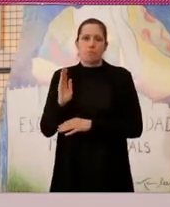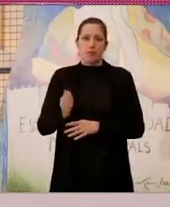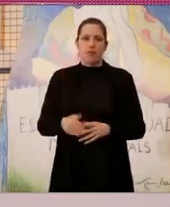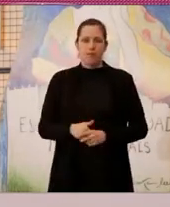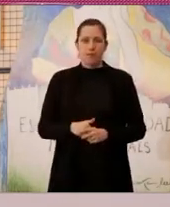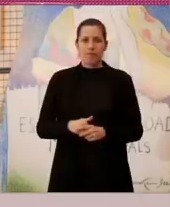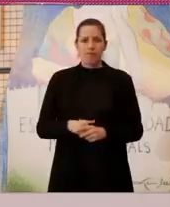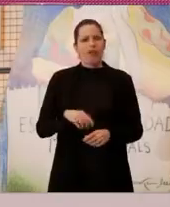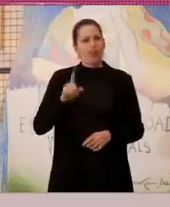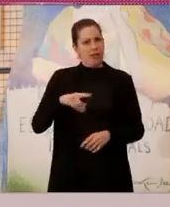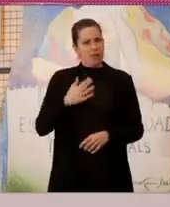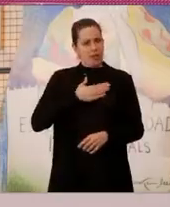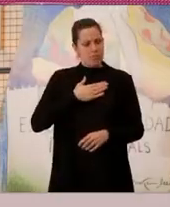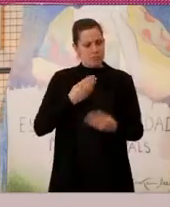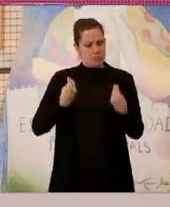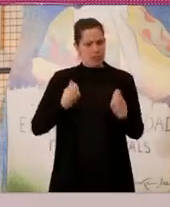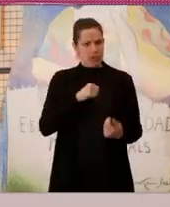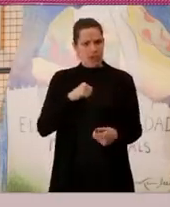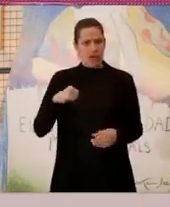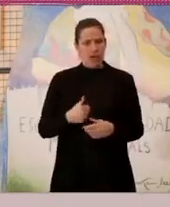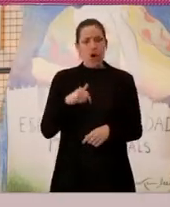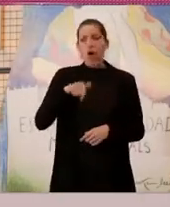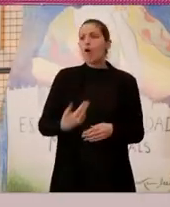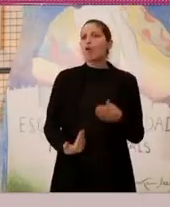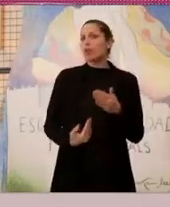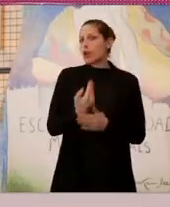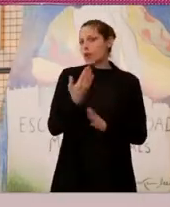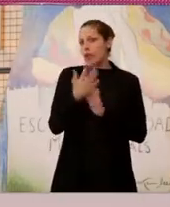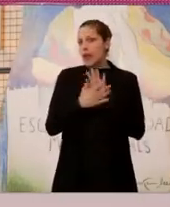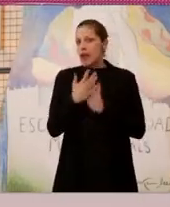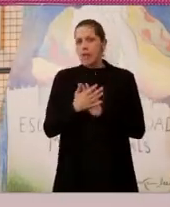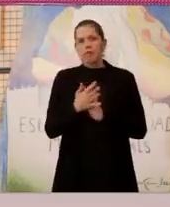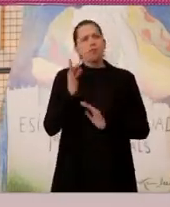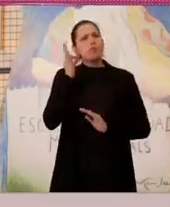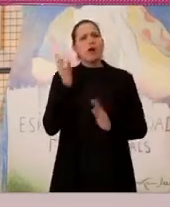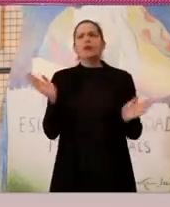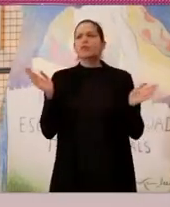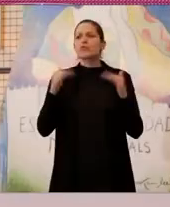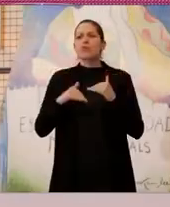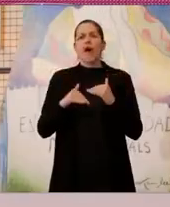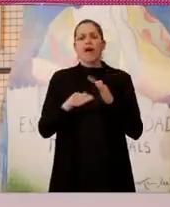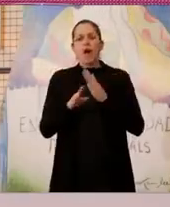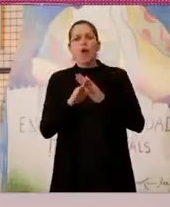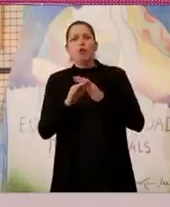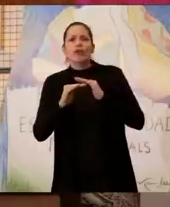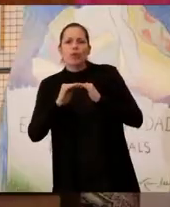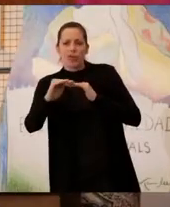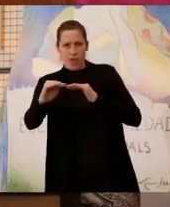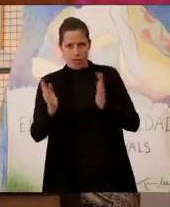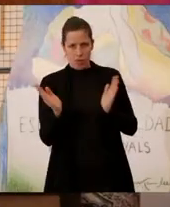mañana Bueno pero es que es que las mujeres no tenemos continuidad yo creo que necesitamos tener continuidad